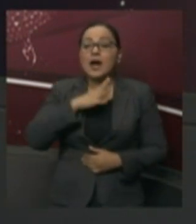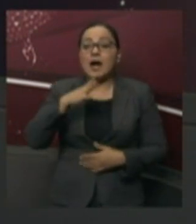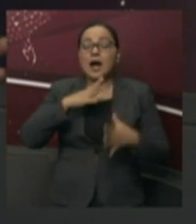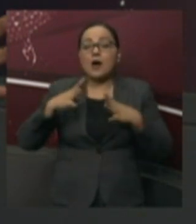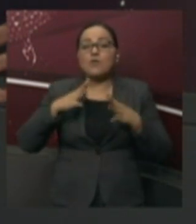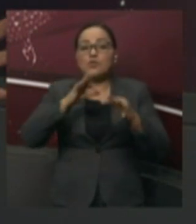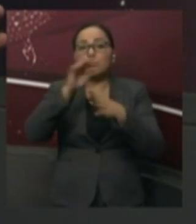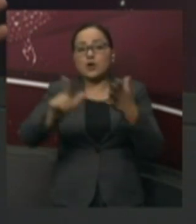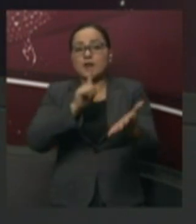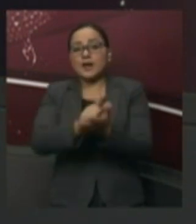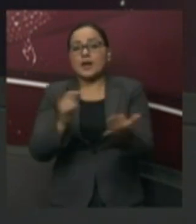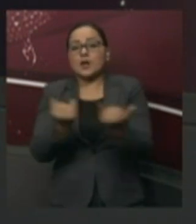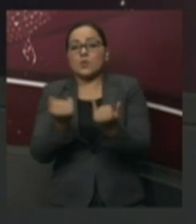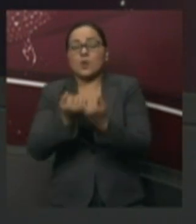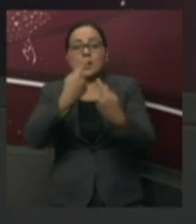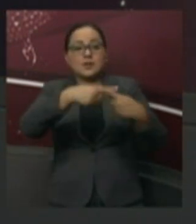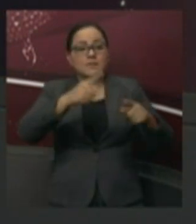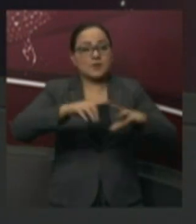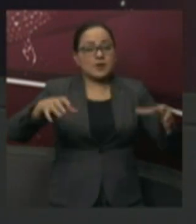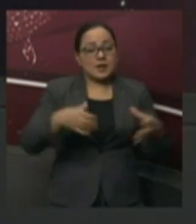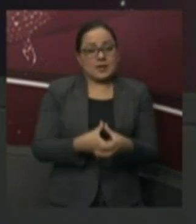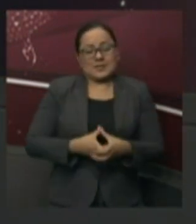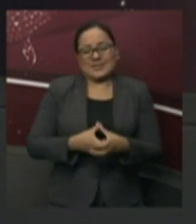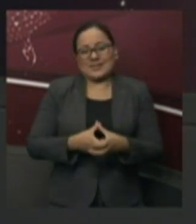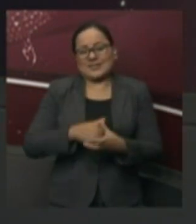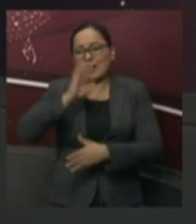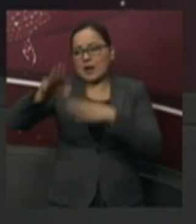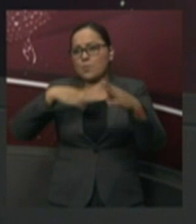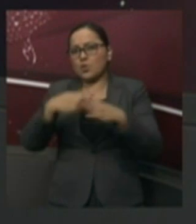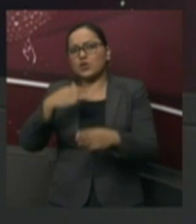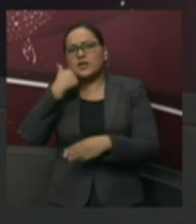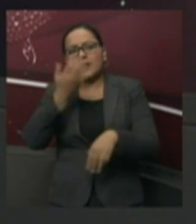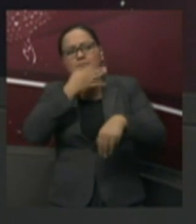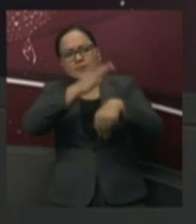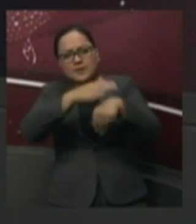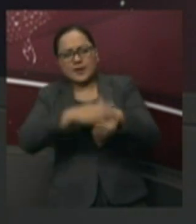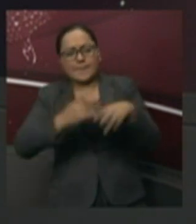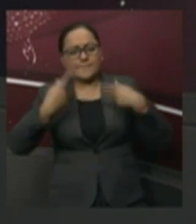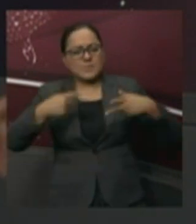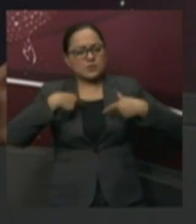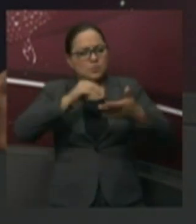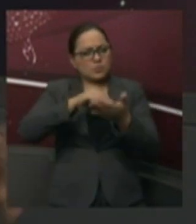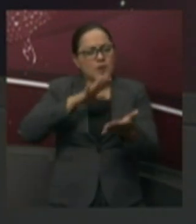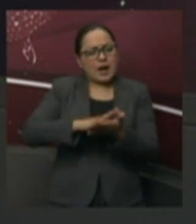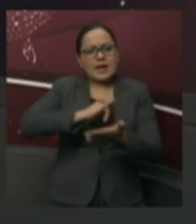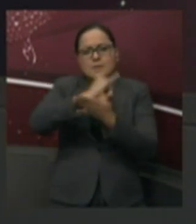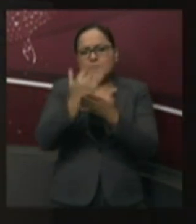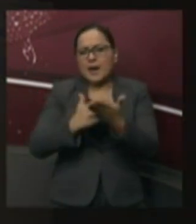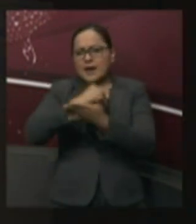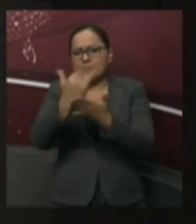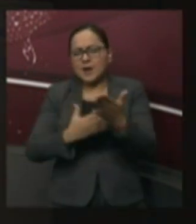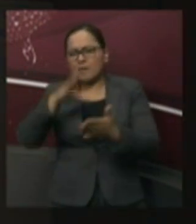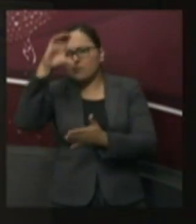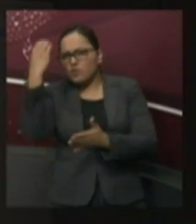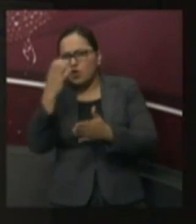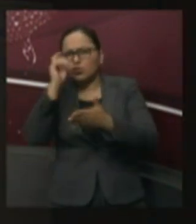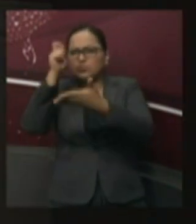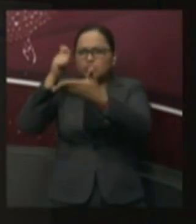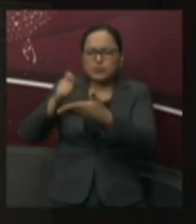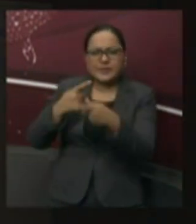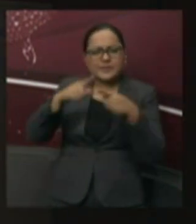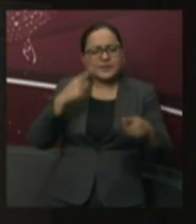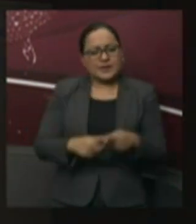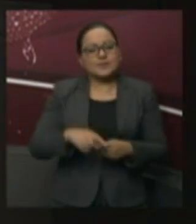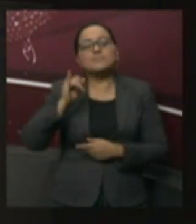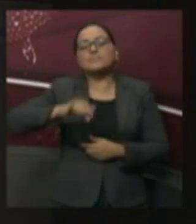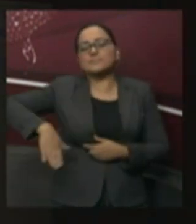y los parlamentarios en todo el mundo, México no es la excepción, convocan siempre a los artistas a que plasmen símbolos. Eso es muy cierto, lo acabas de decir tú